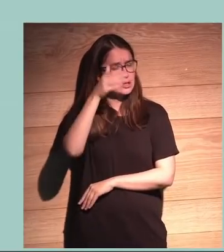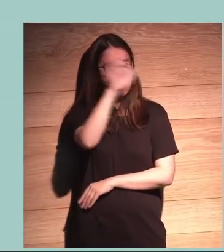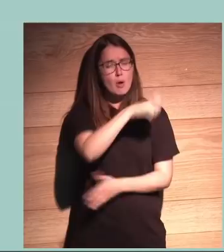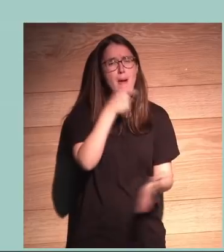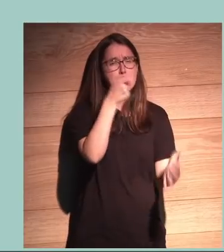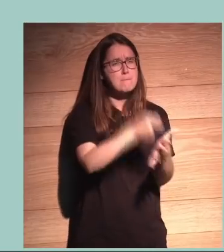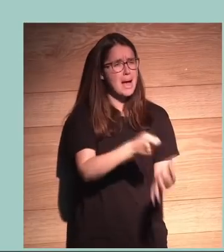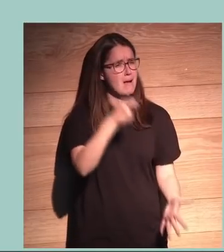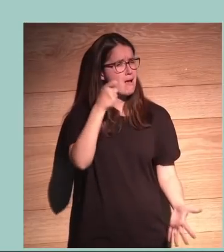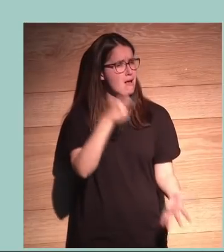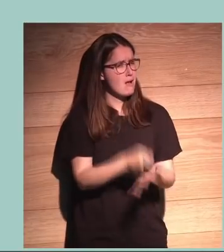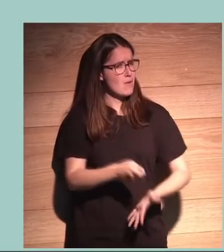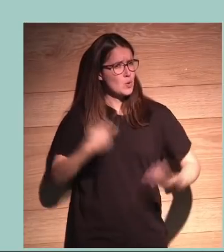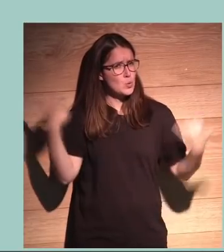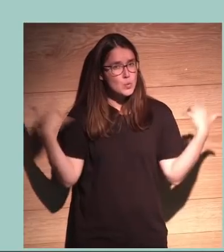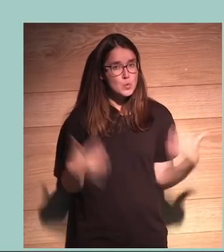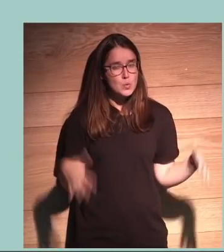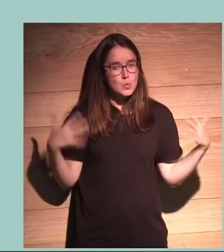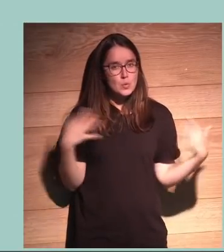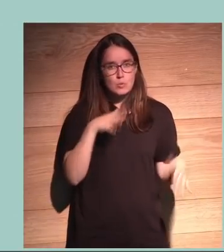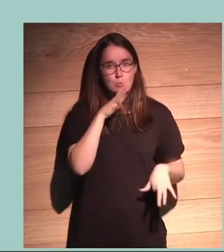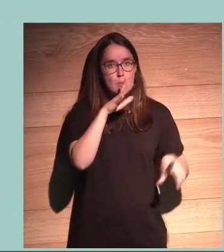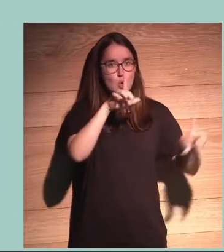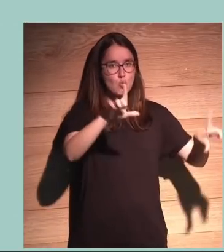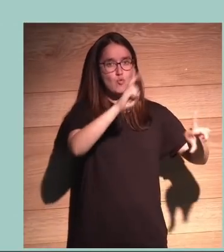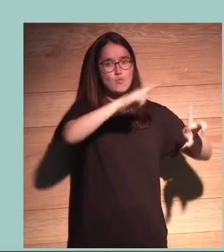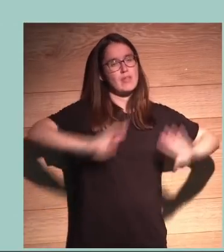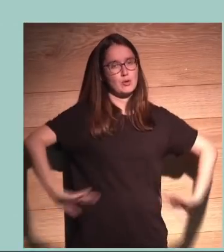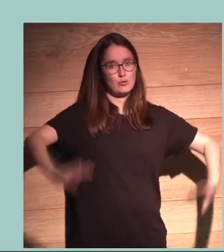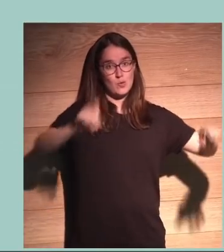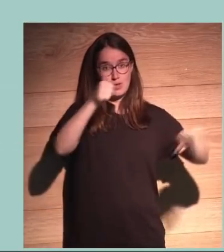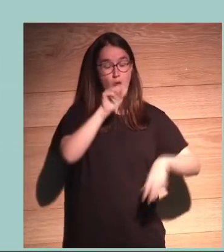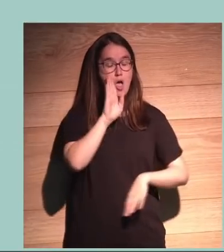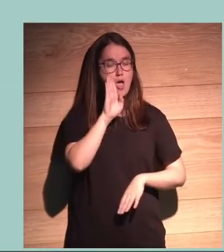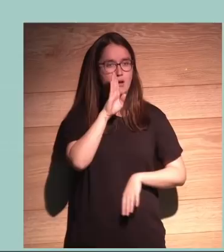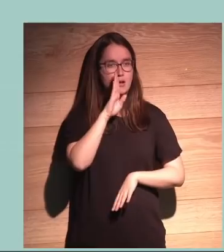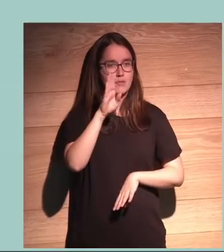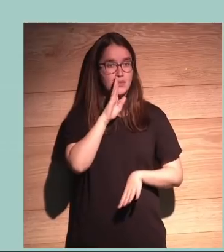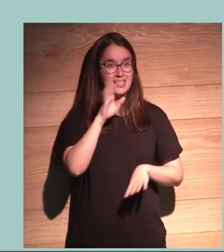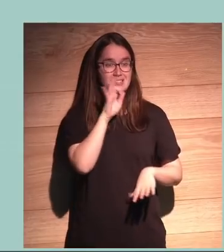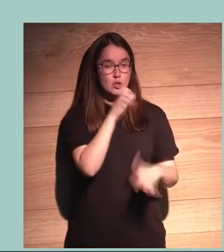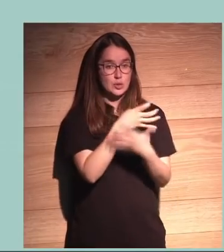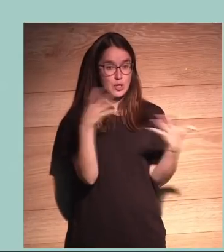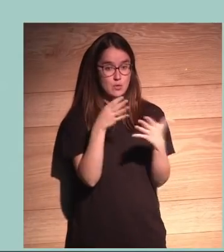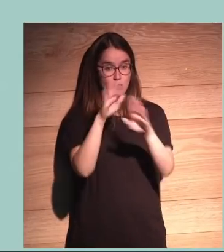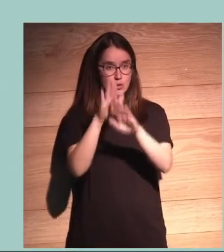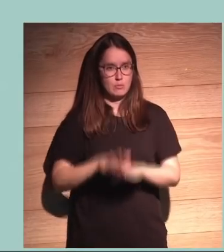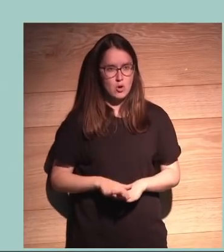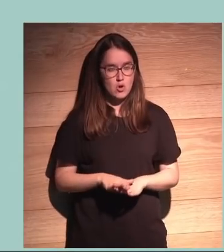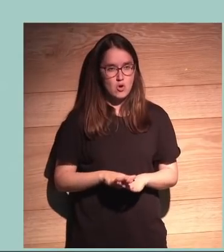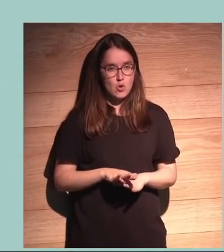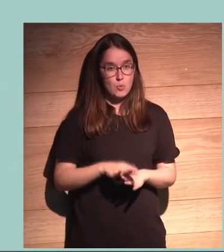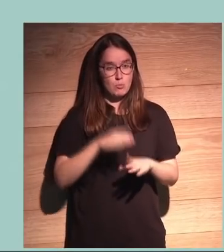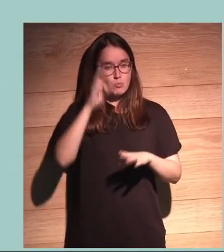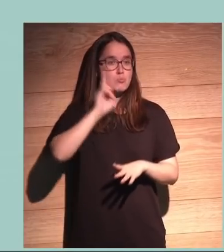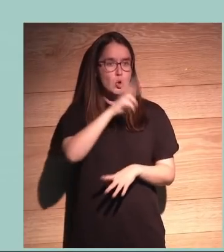pagaban auténticas fortunas por los cuadros de Frans Hals. Finales del 19, el Louvre compra un Frans Hals